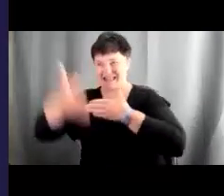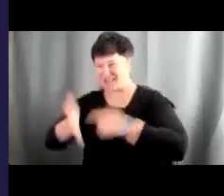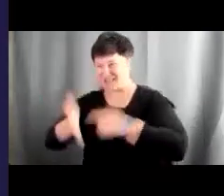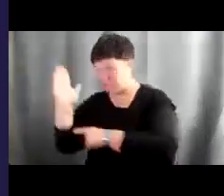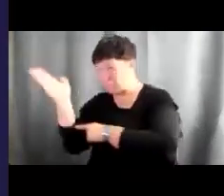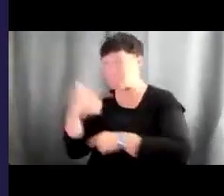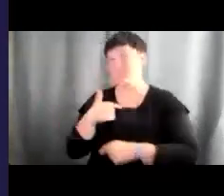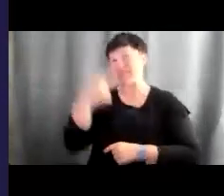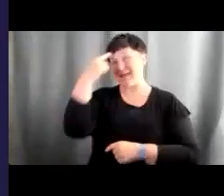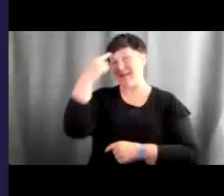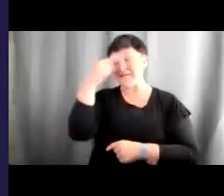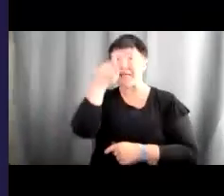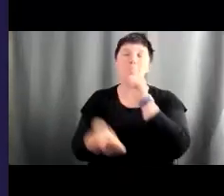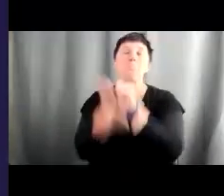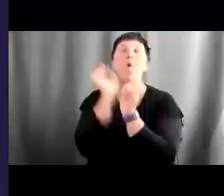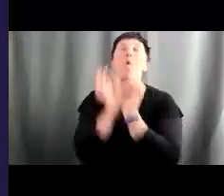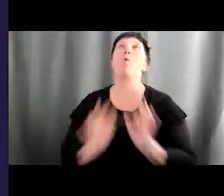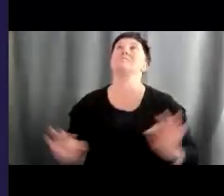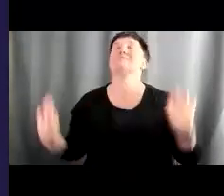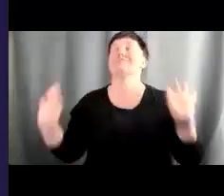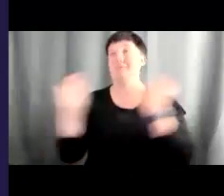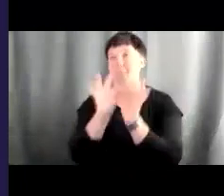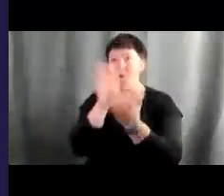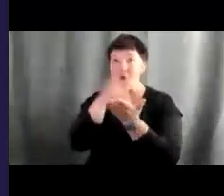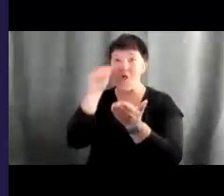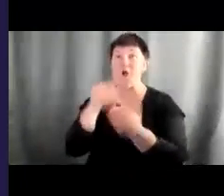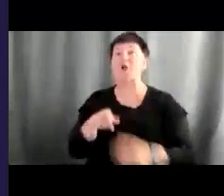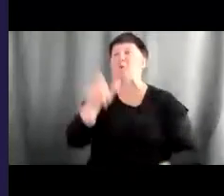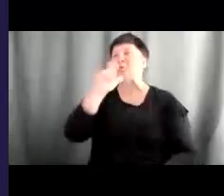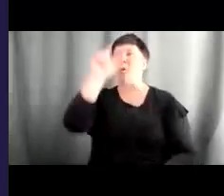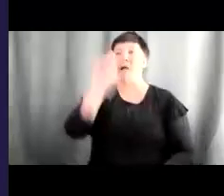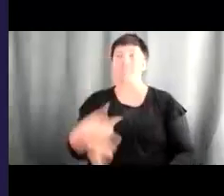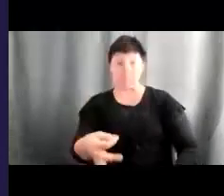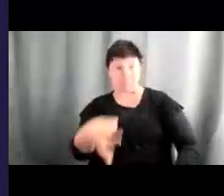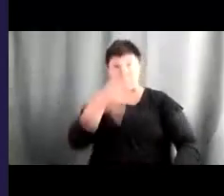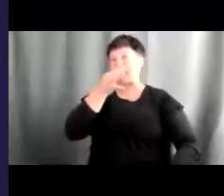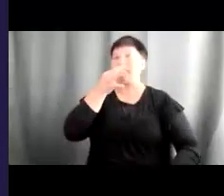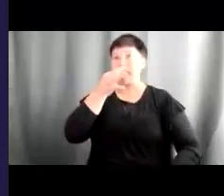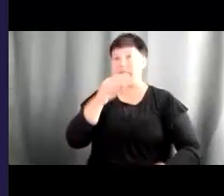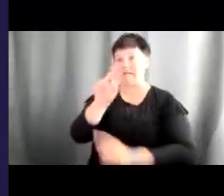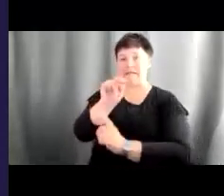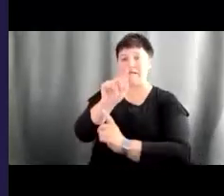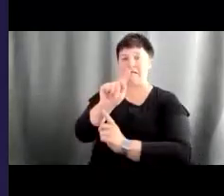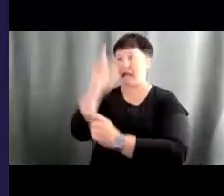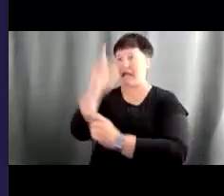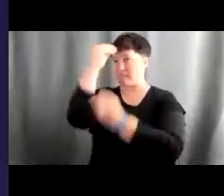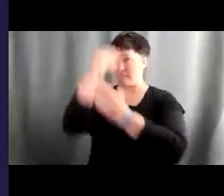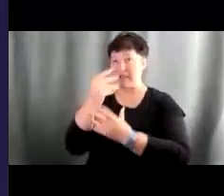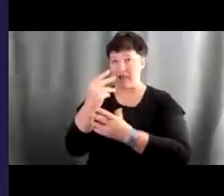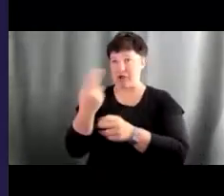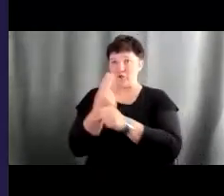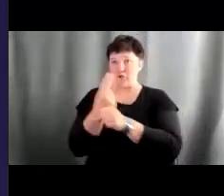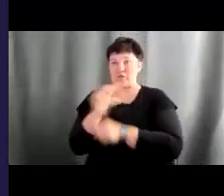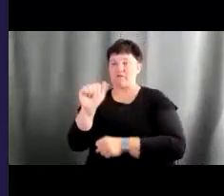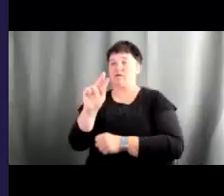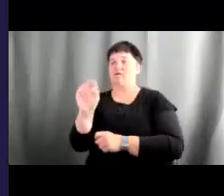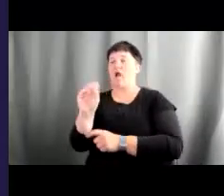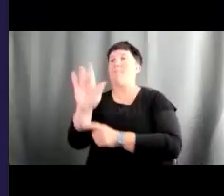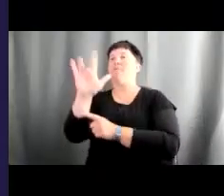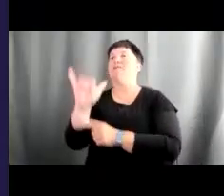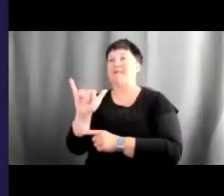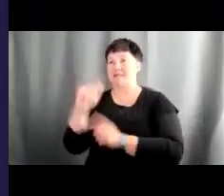de la presentación porque creo que esto es lo más importante que hay que aprender. No hay que ser experto en datos de luz nocturna para utilizar una